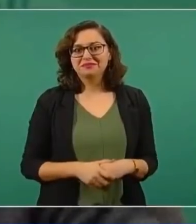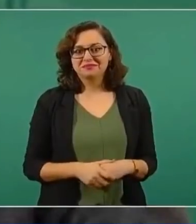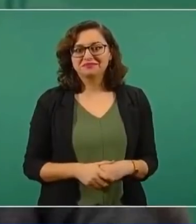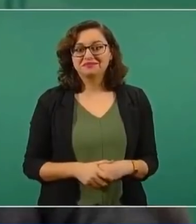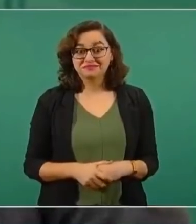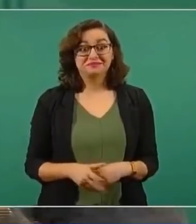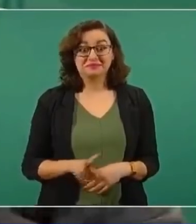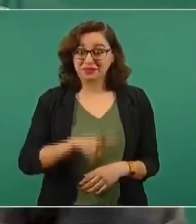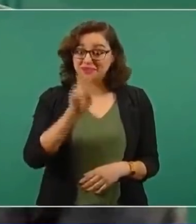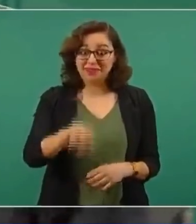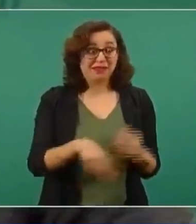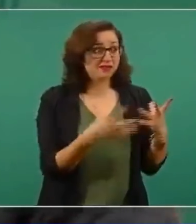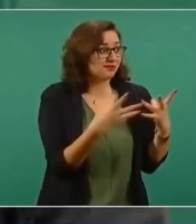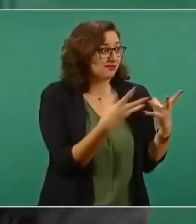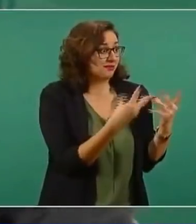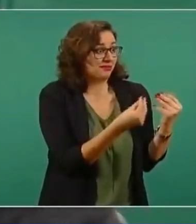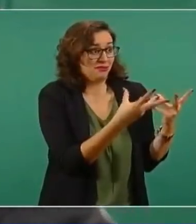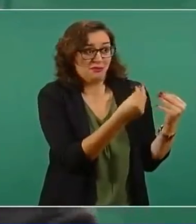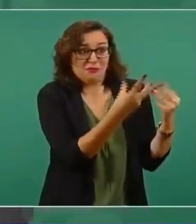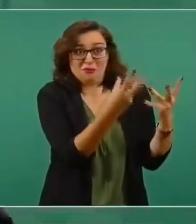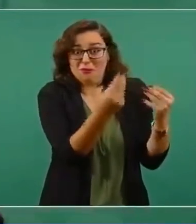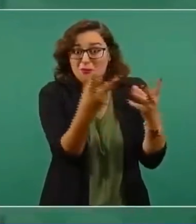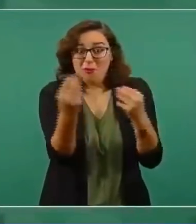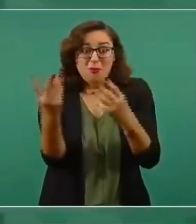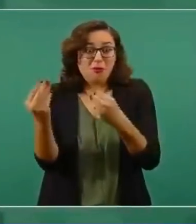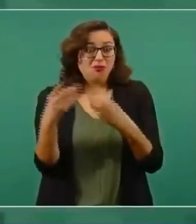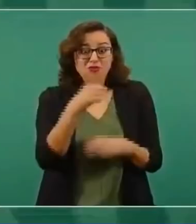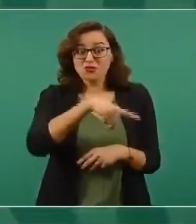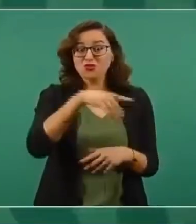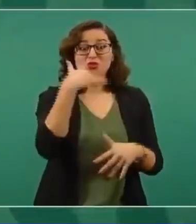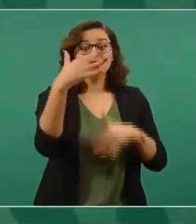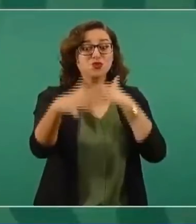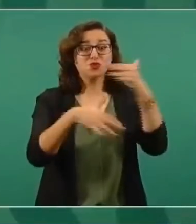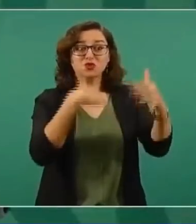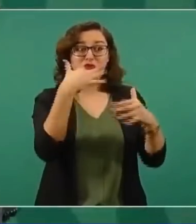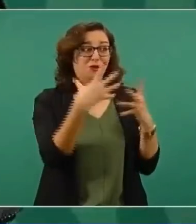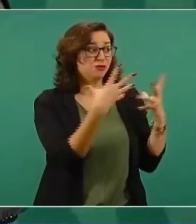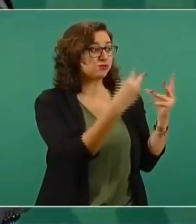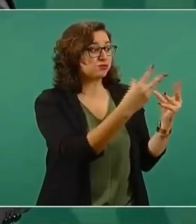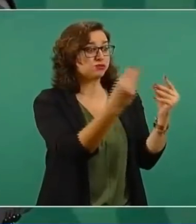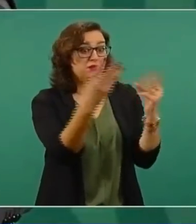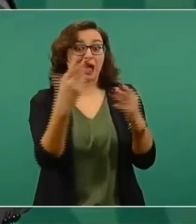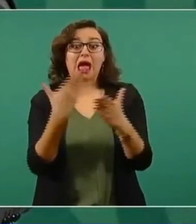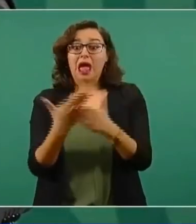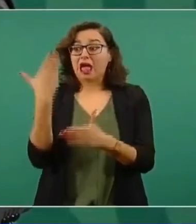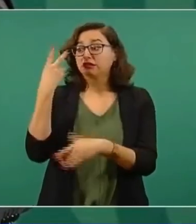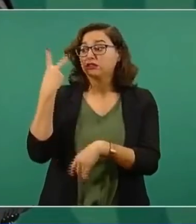Así está la situación. Es más, lo dije en mi discurso de toma de posición.